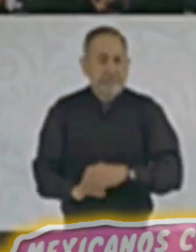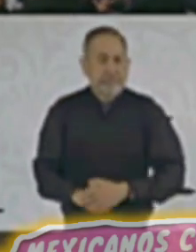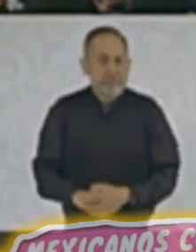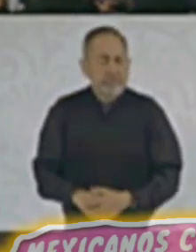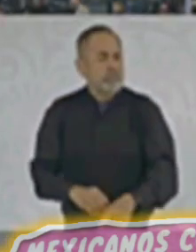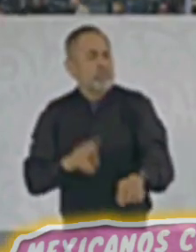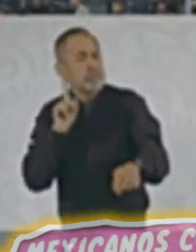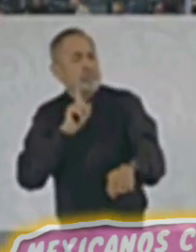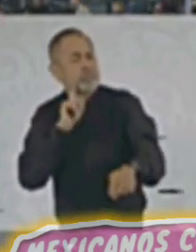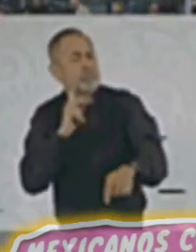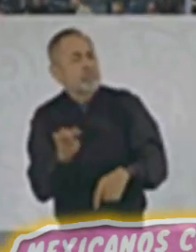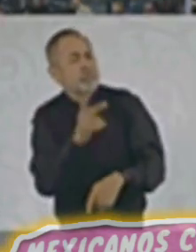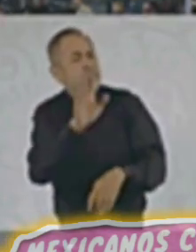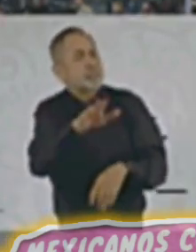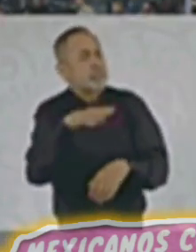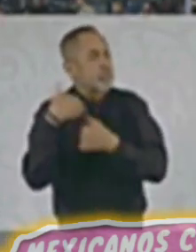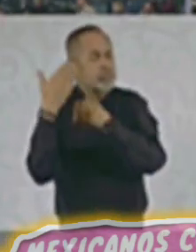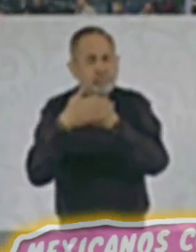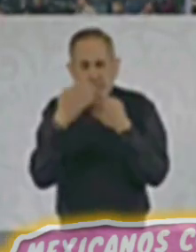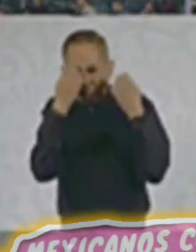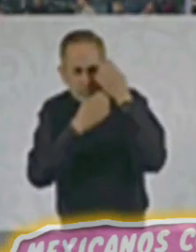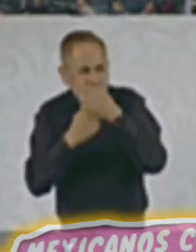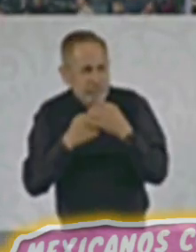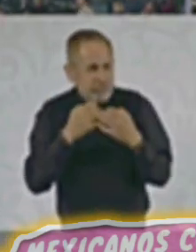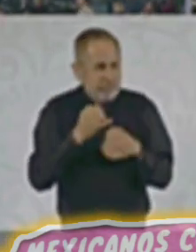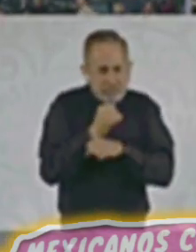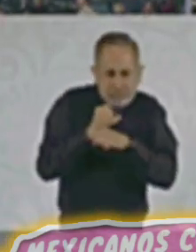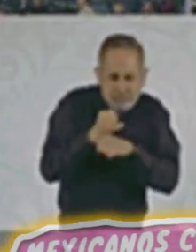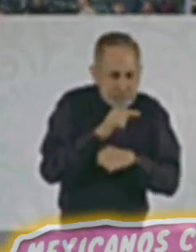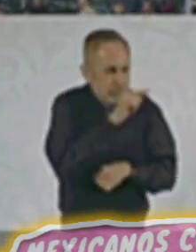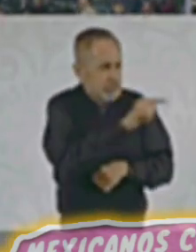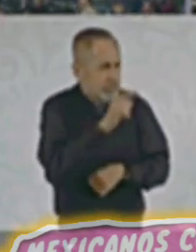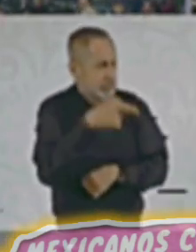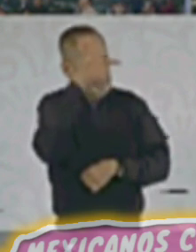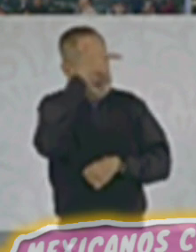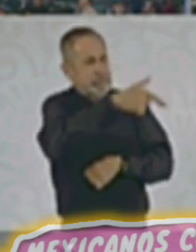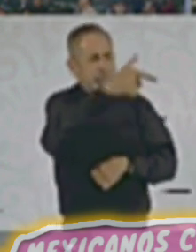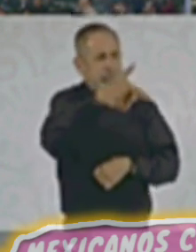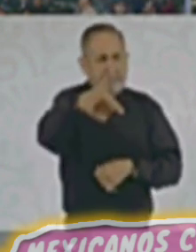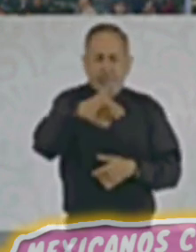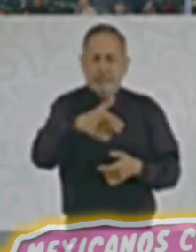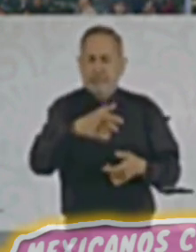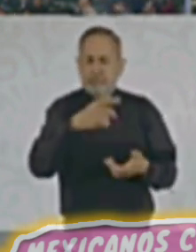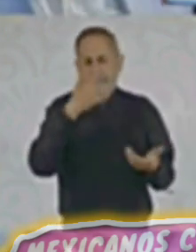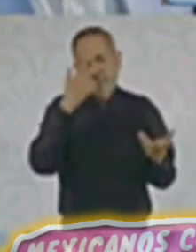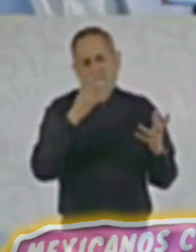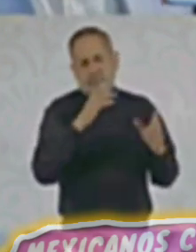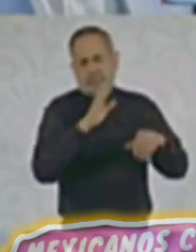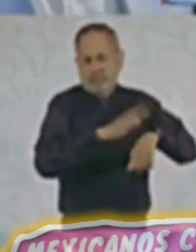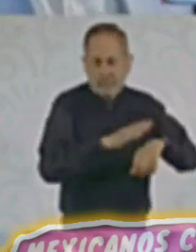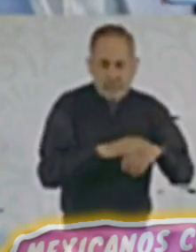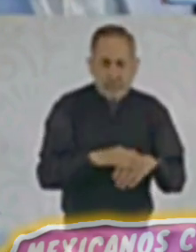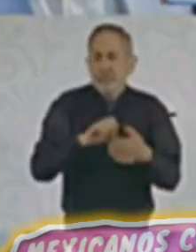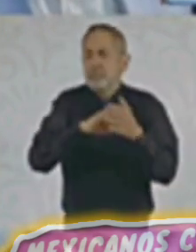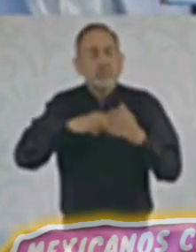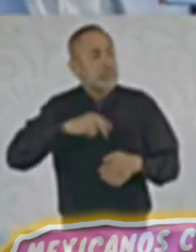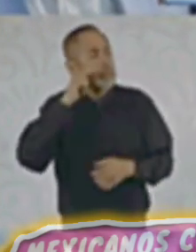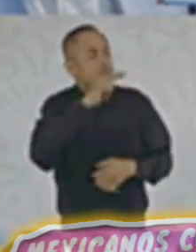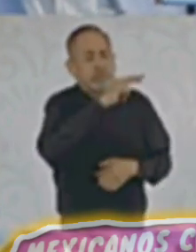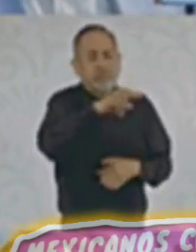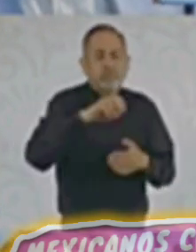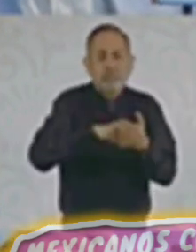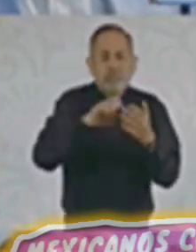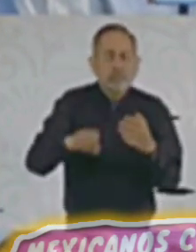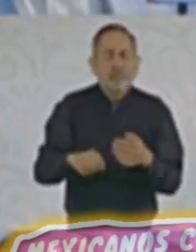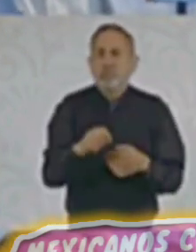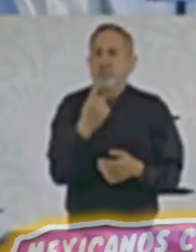operativos especiales, porque ya en este momento estamos viendo precios también desbordados, se percibe en el mercado, por ejemplo, tan solo